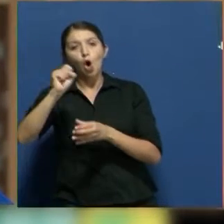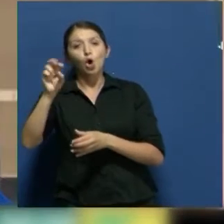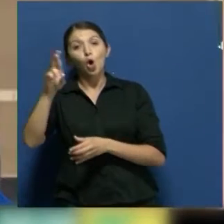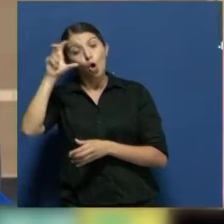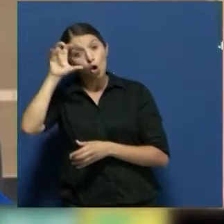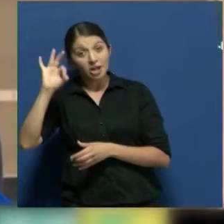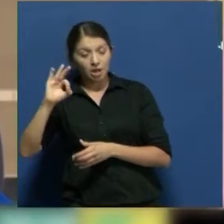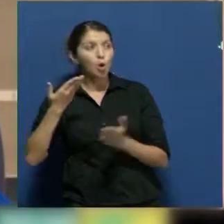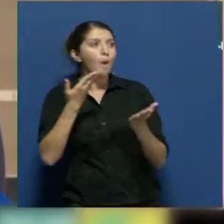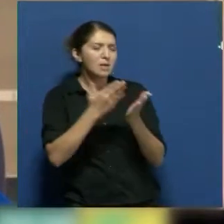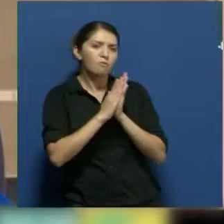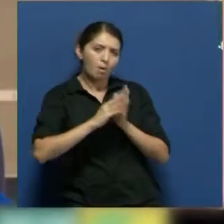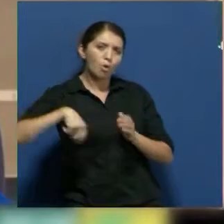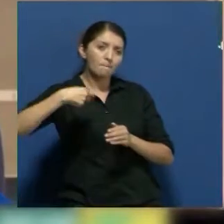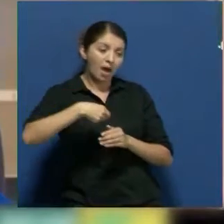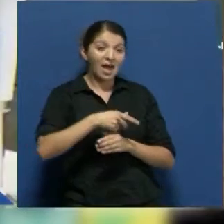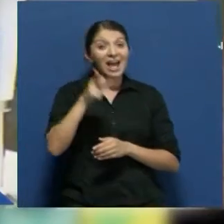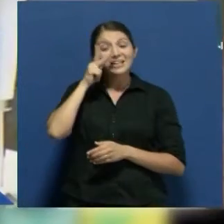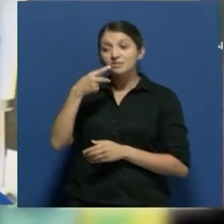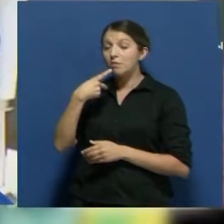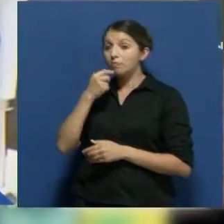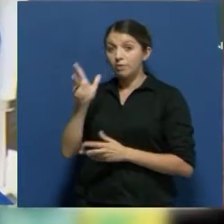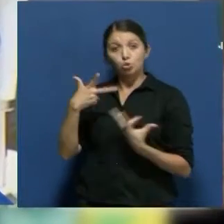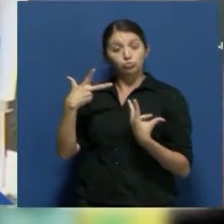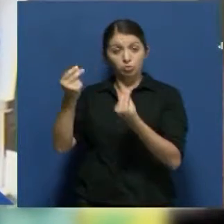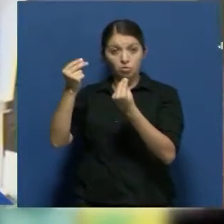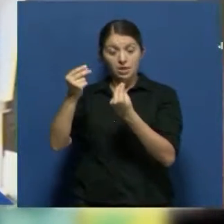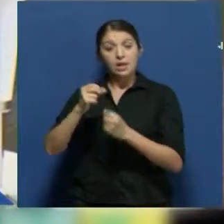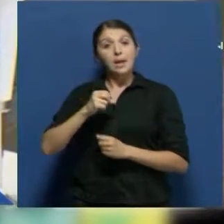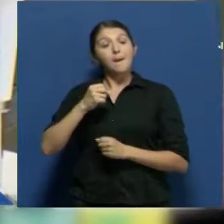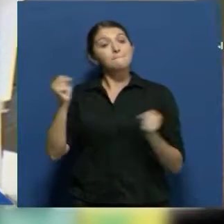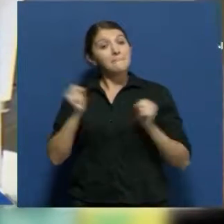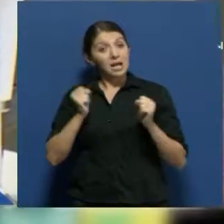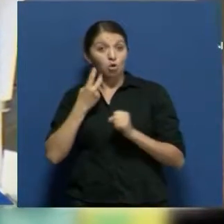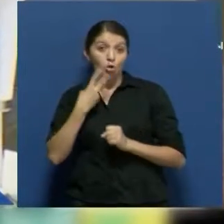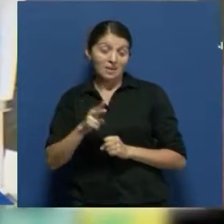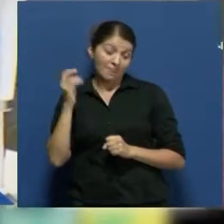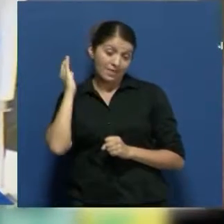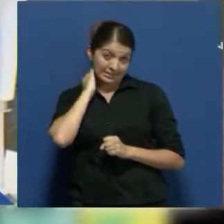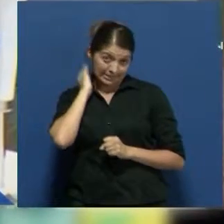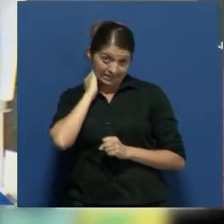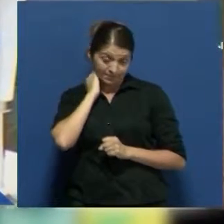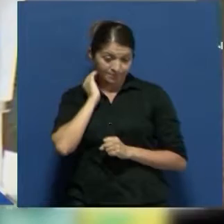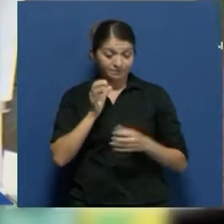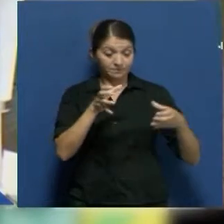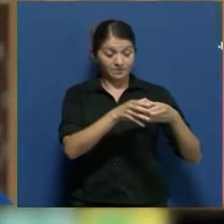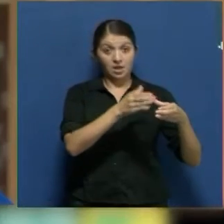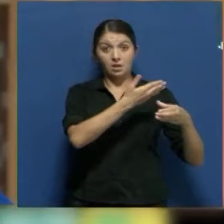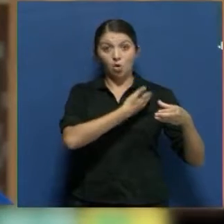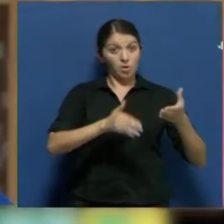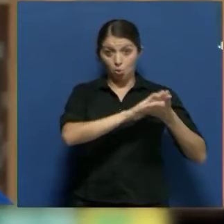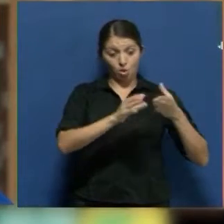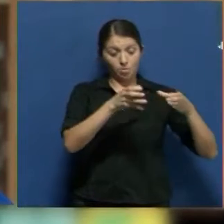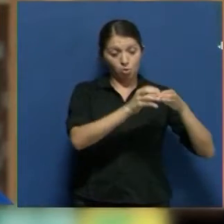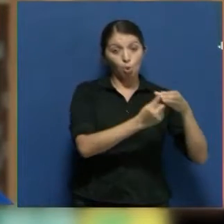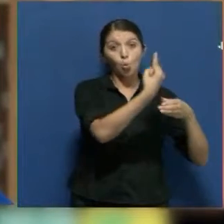embargo, de repente, en mayo de 2016, con el nuevo gobierno, un funcionario del gobierno se presenta